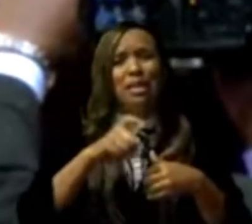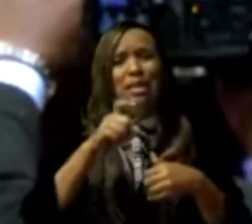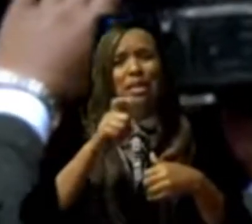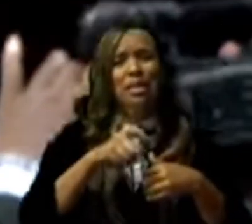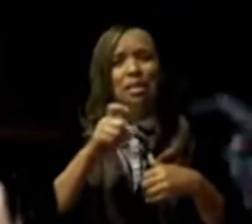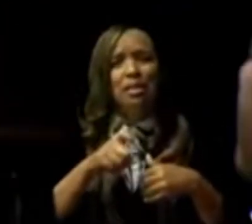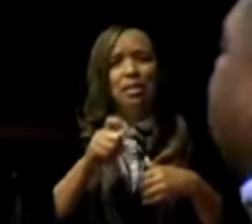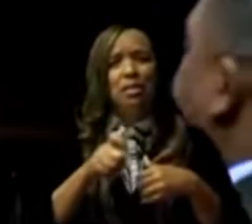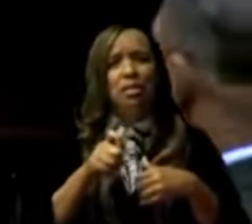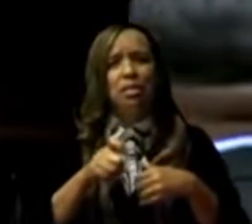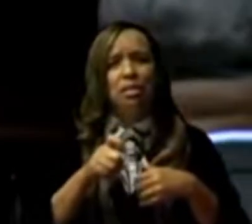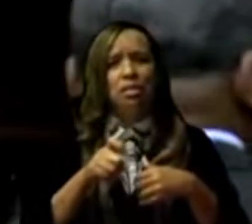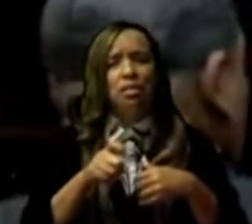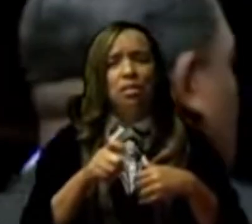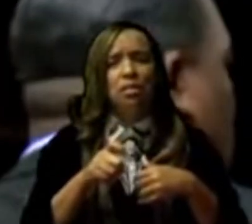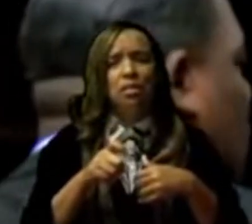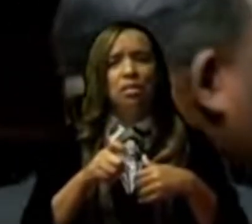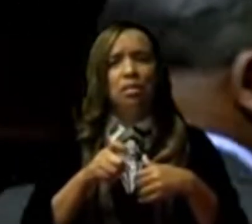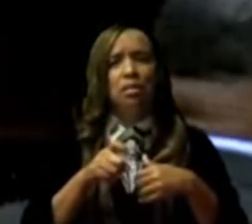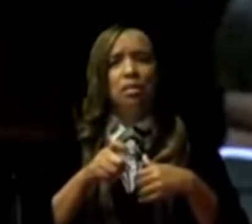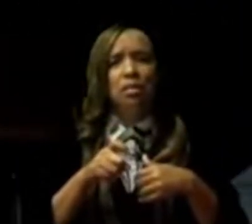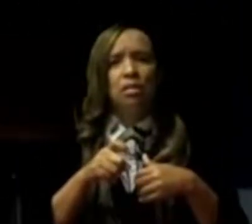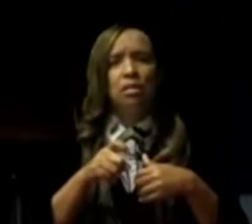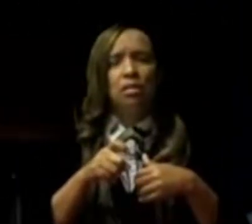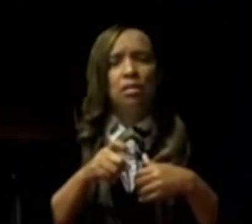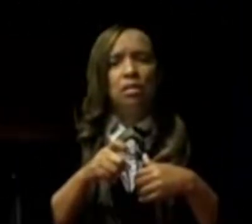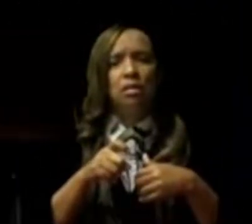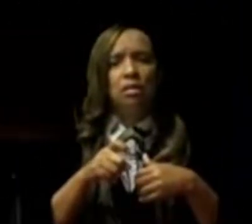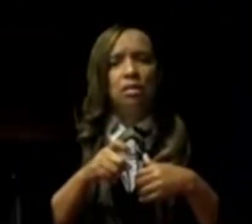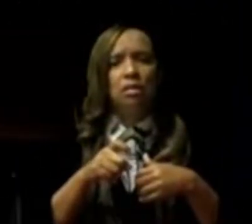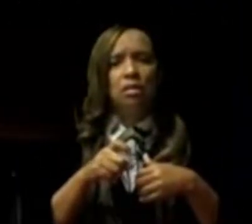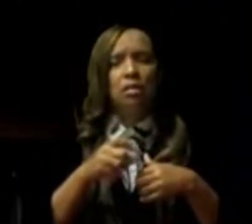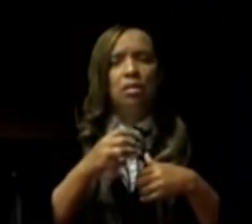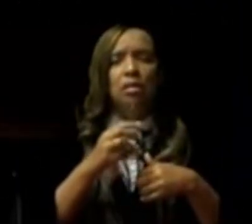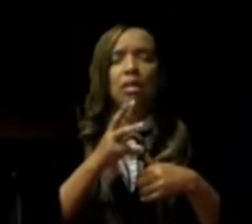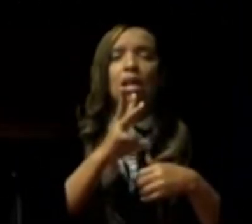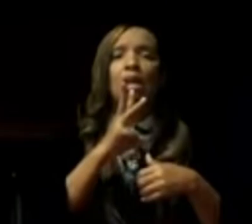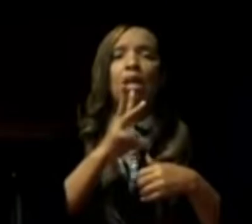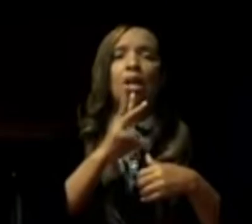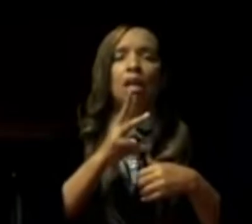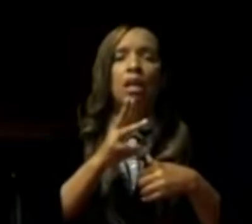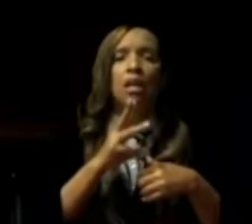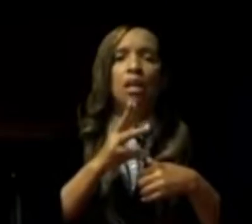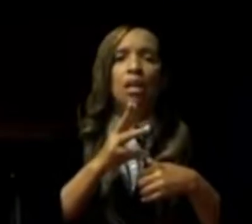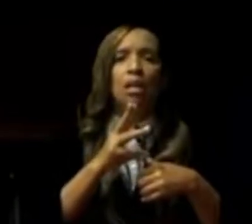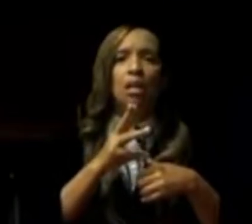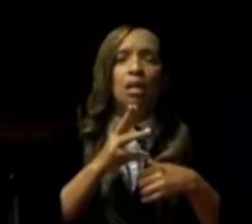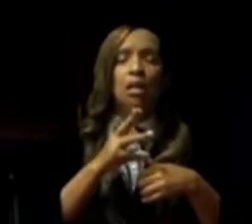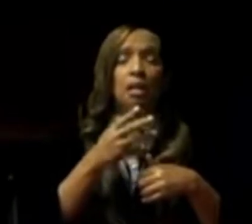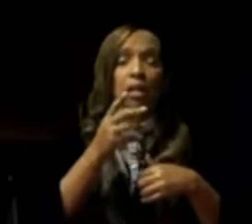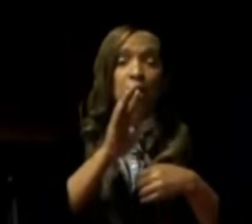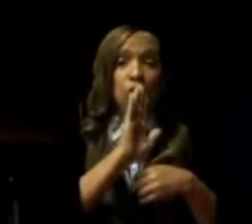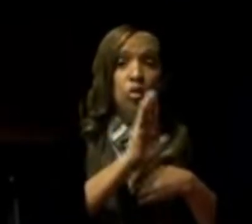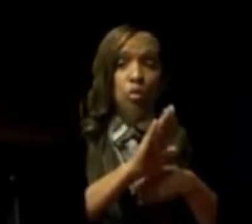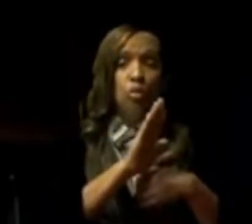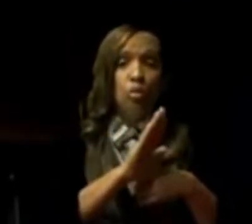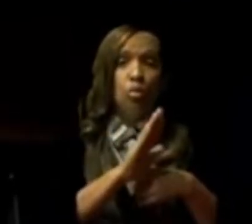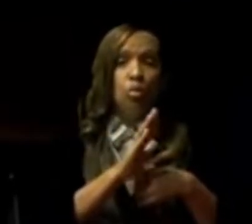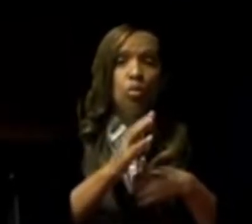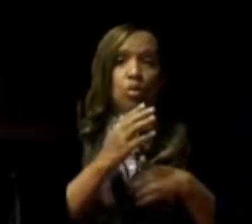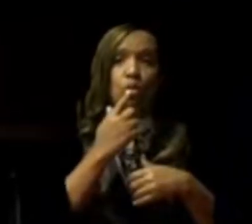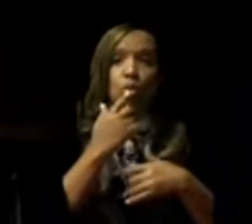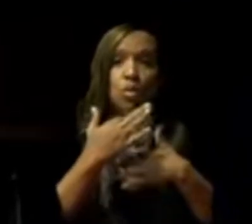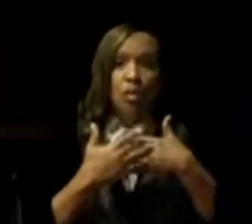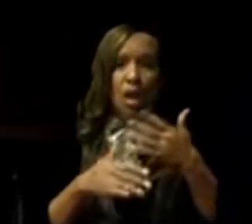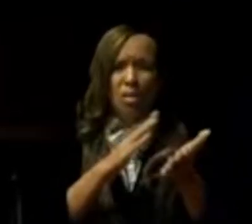sus riñones buenos y era compatible, y que los familiares habían dado la autorización y faltaba el trámite